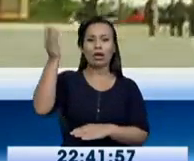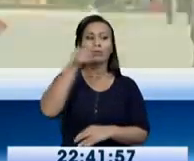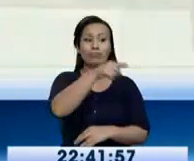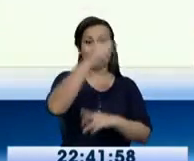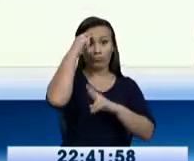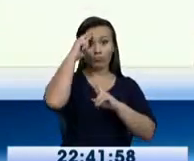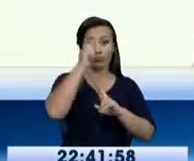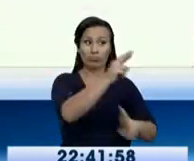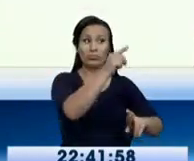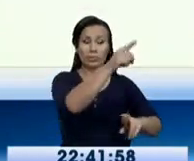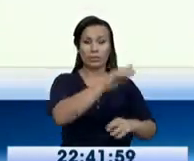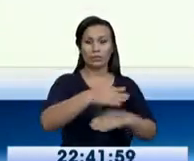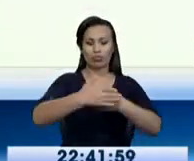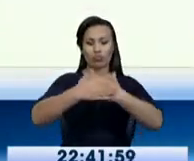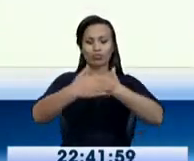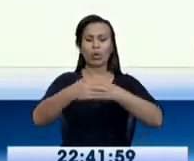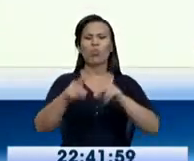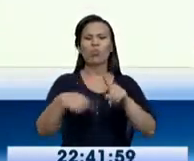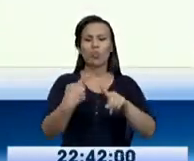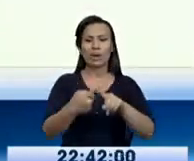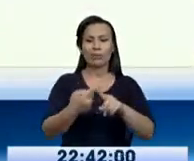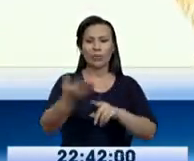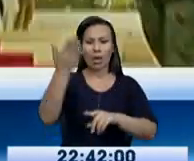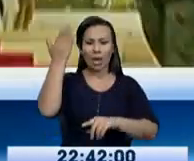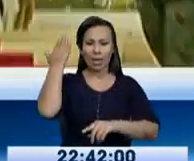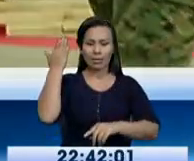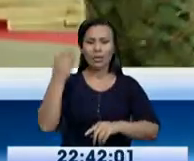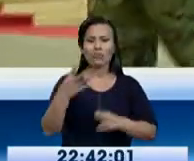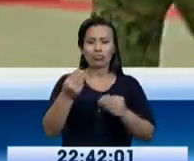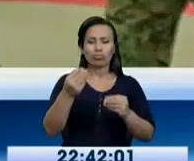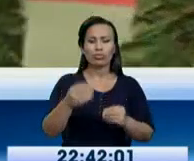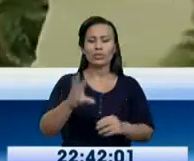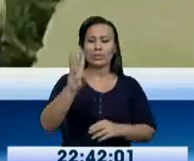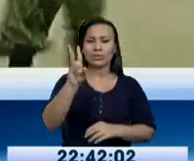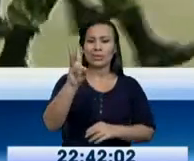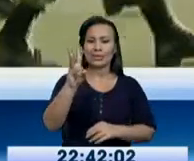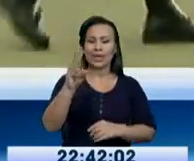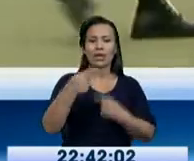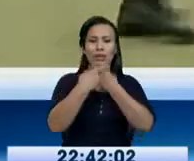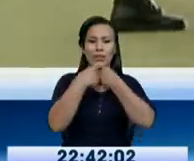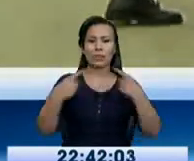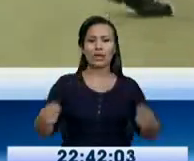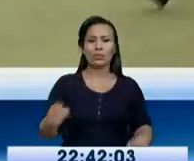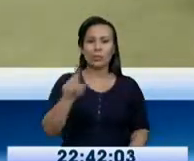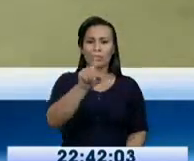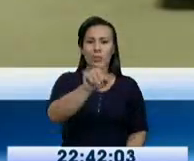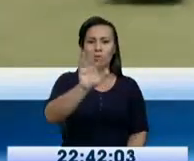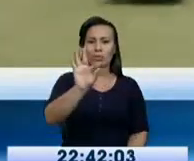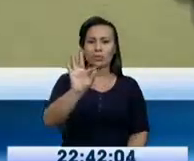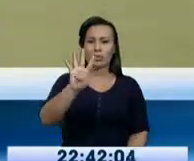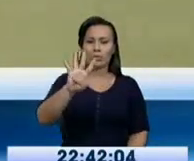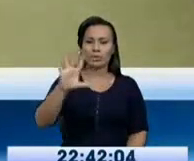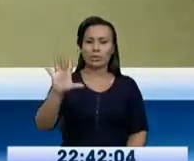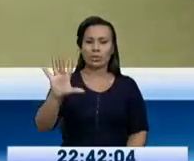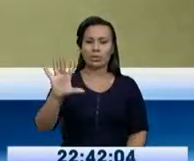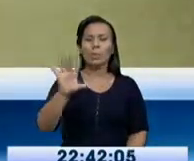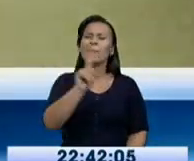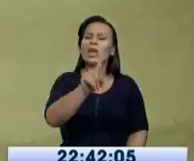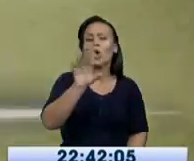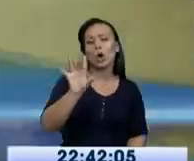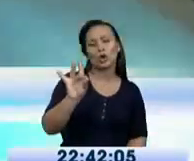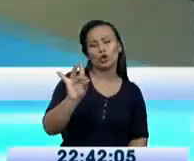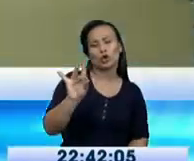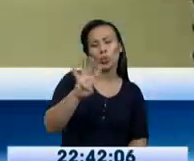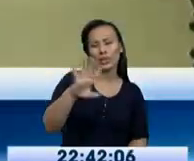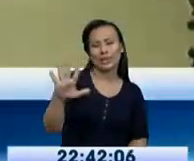del escudo de armas tuvo su origen épico tras la gesta del 6 de marzo de 1845, en la mente